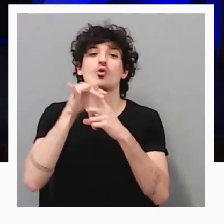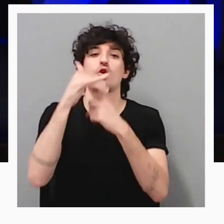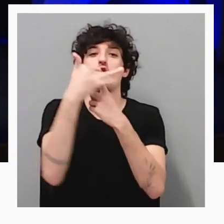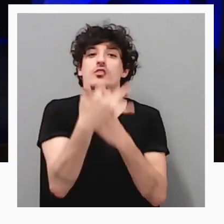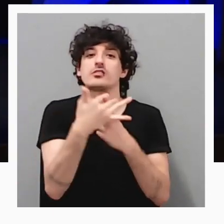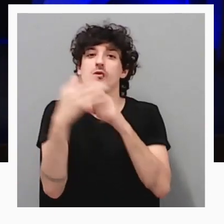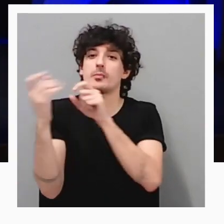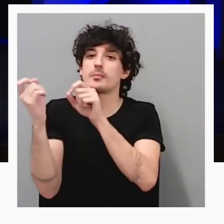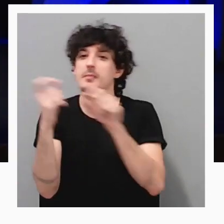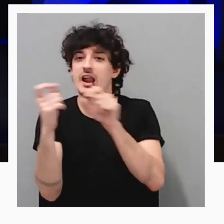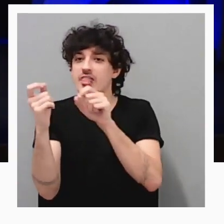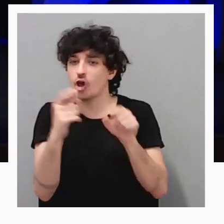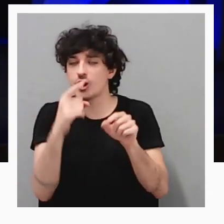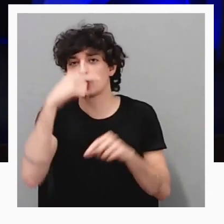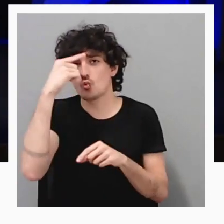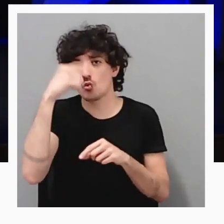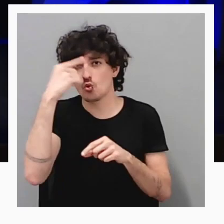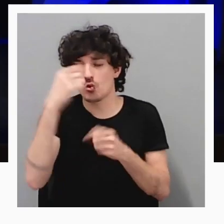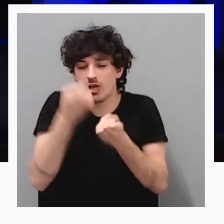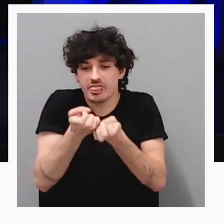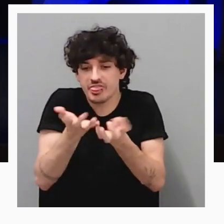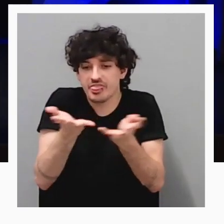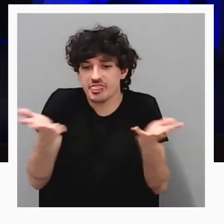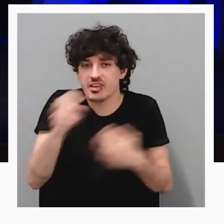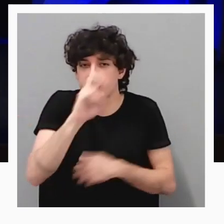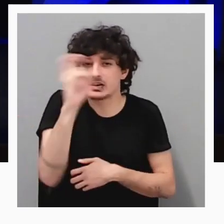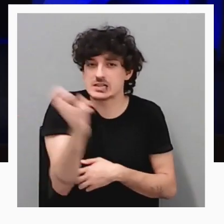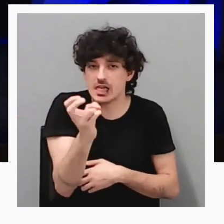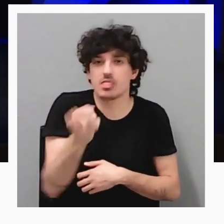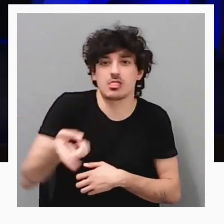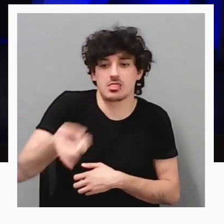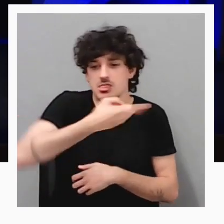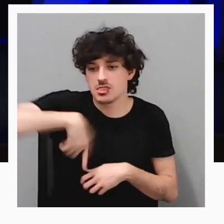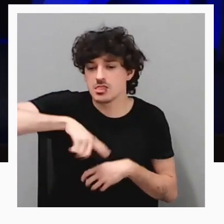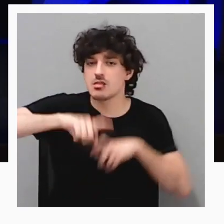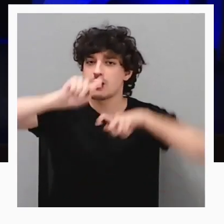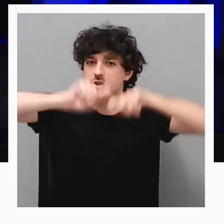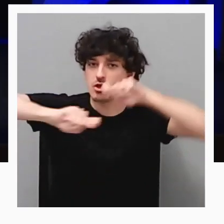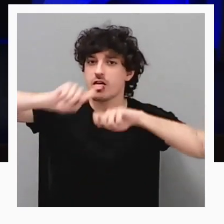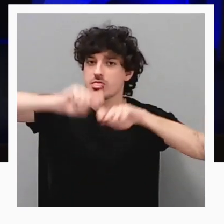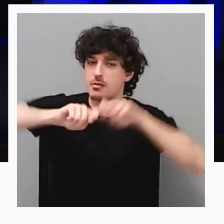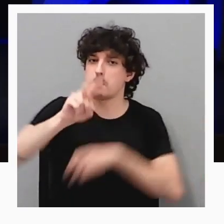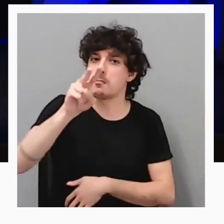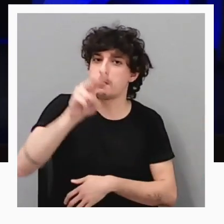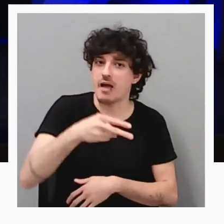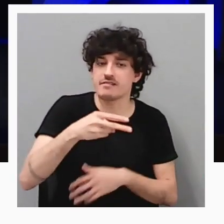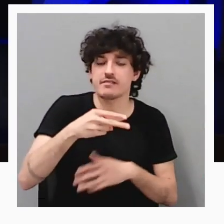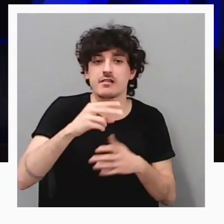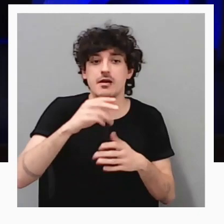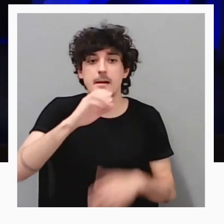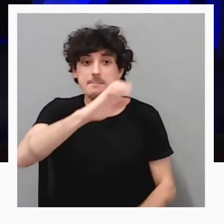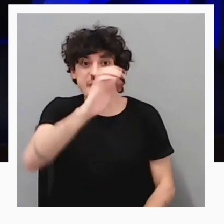y de diversidad cultural. Nosotros somos una asociación, es un proyecto que ha empezado en Brasil